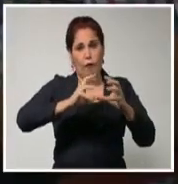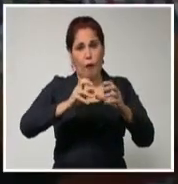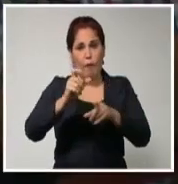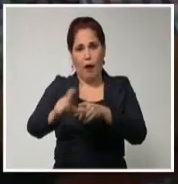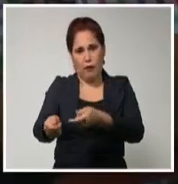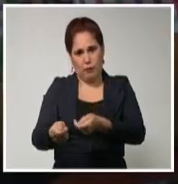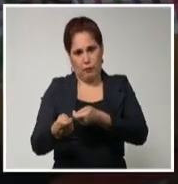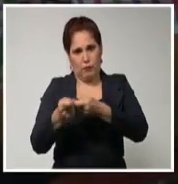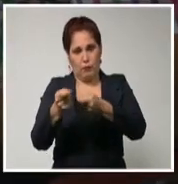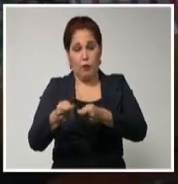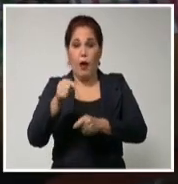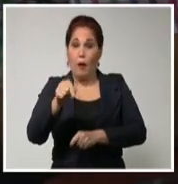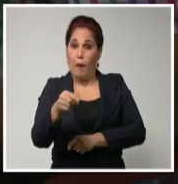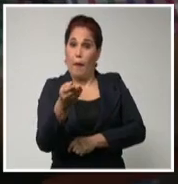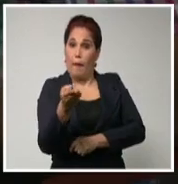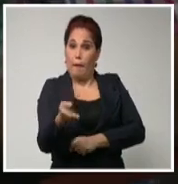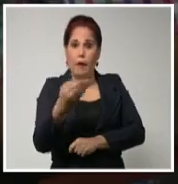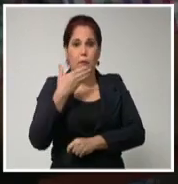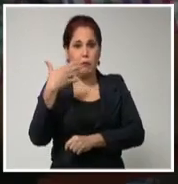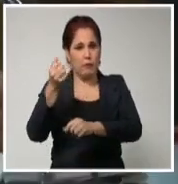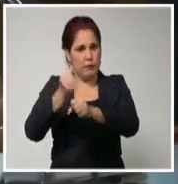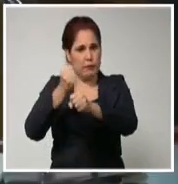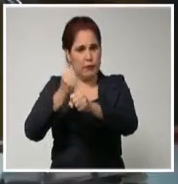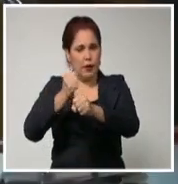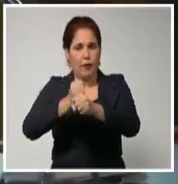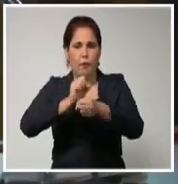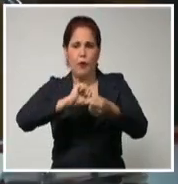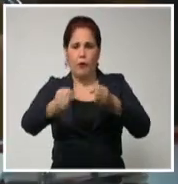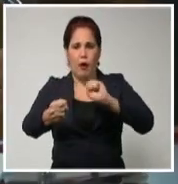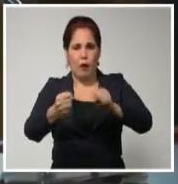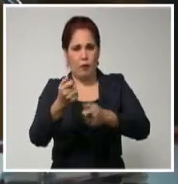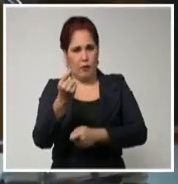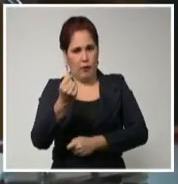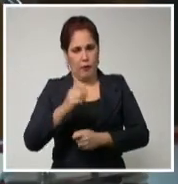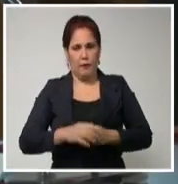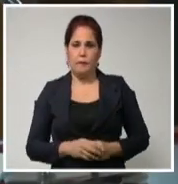agropecuario, que hoy demanda más eficiencia y racionalidad.